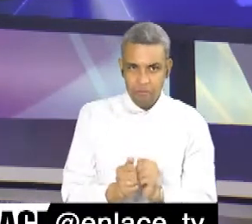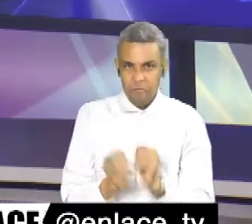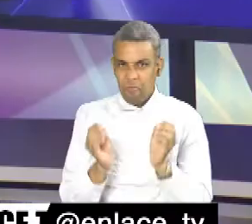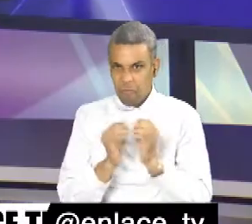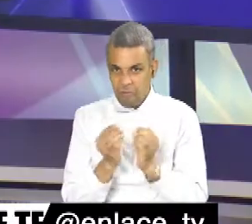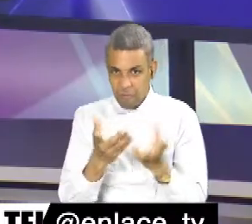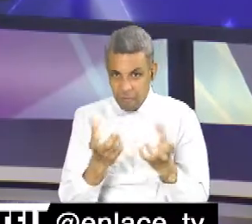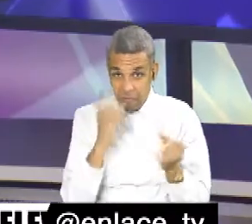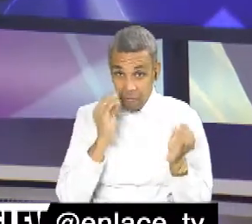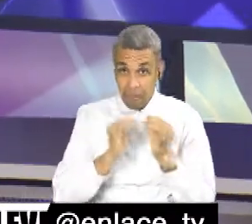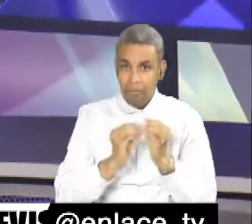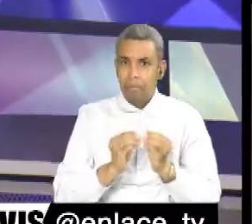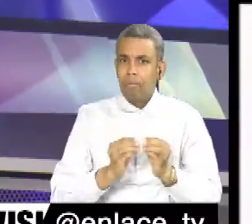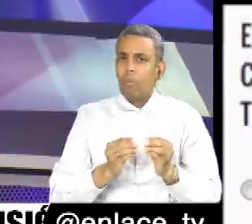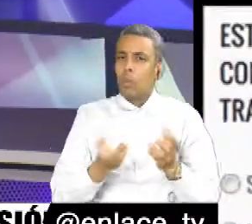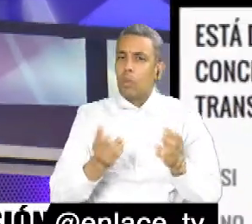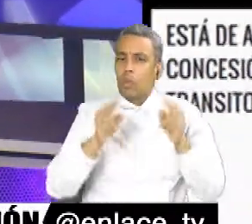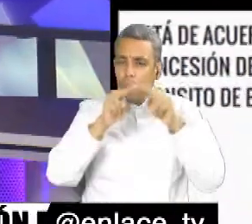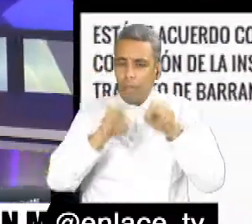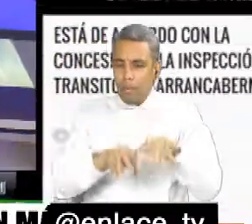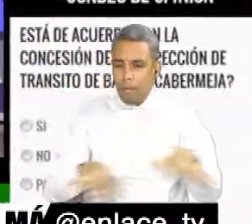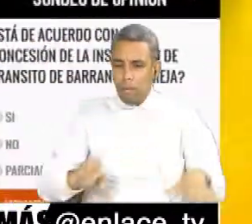Noticias las pueden hallar en nuestra página web